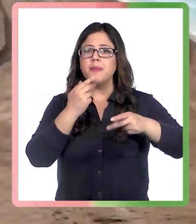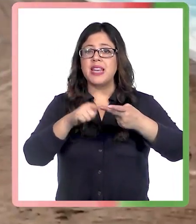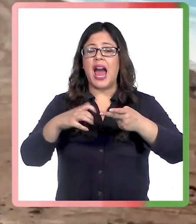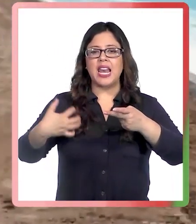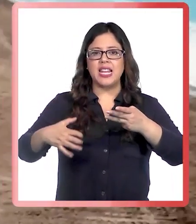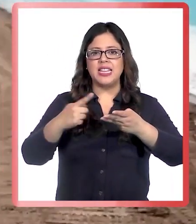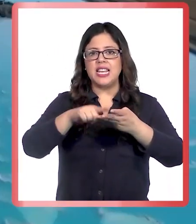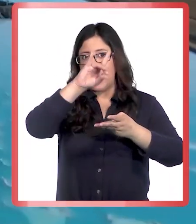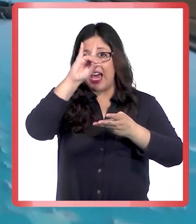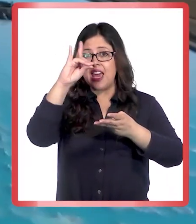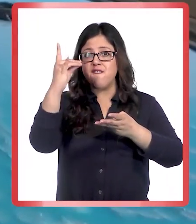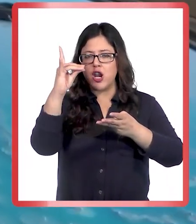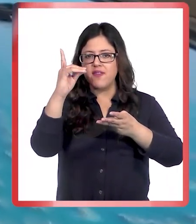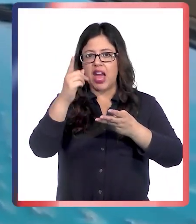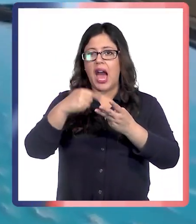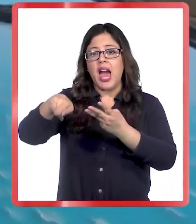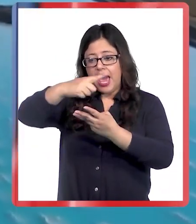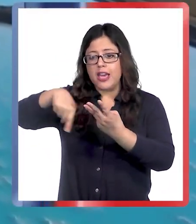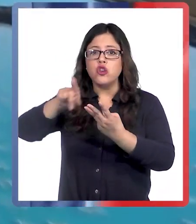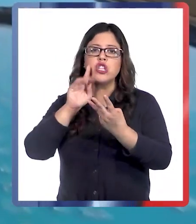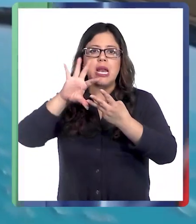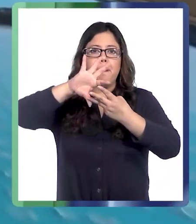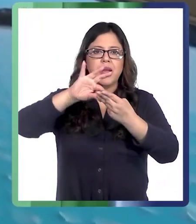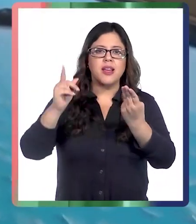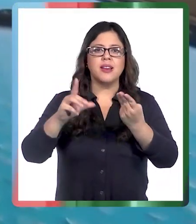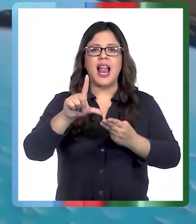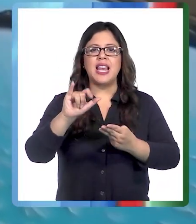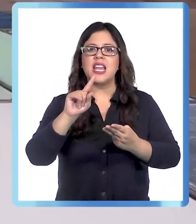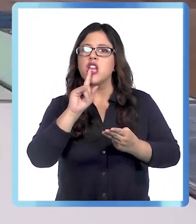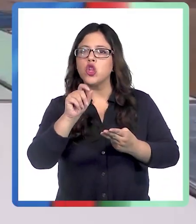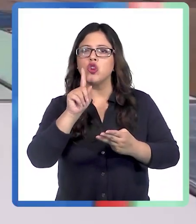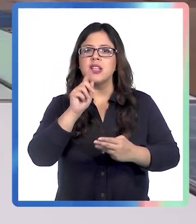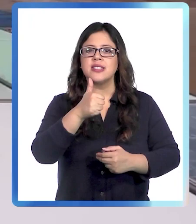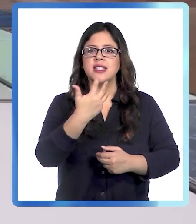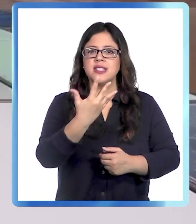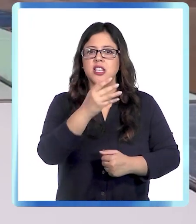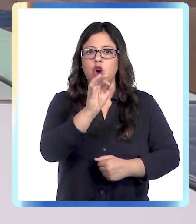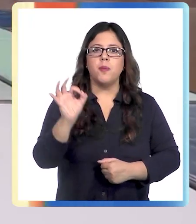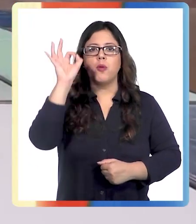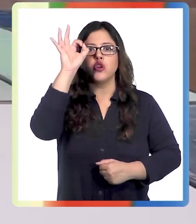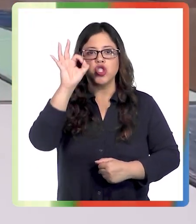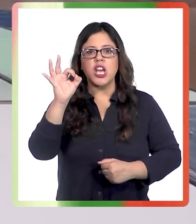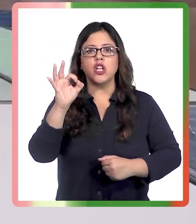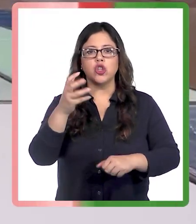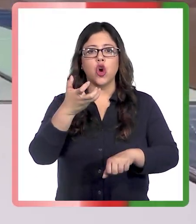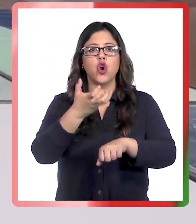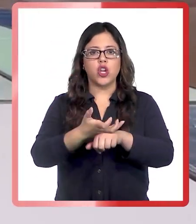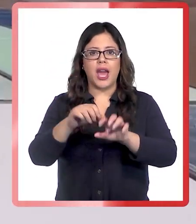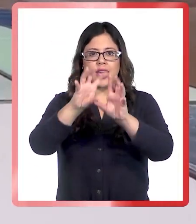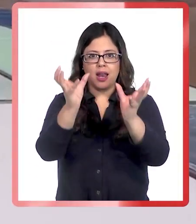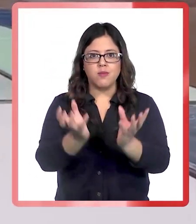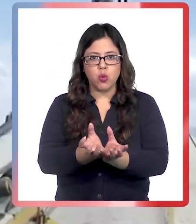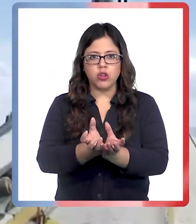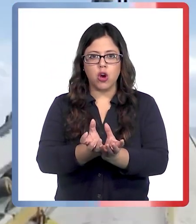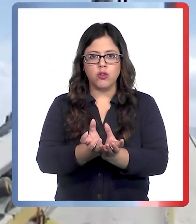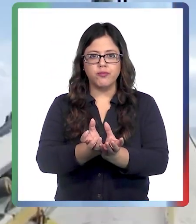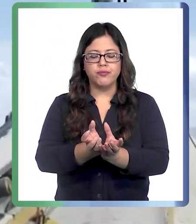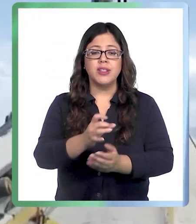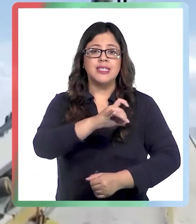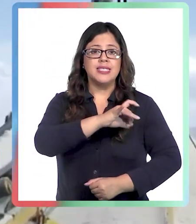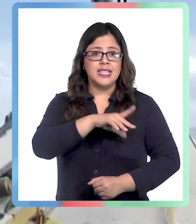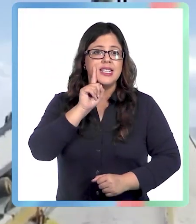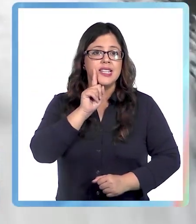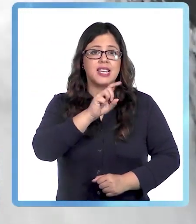tres países conforman el llamado Triángulo del Litio y juntos suman el 65% de las reservas de todo el